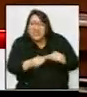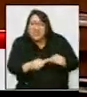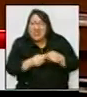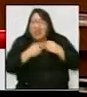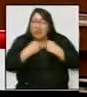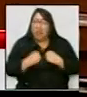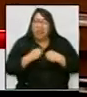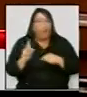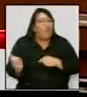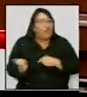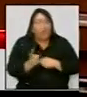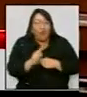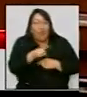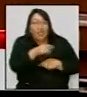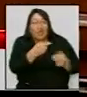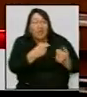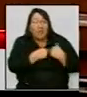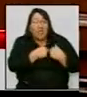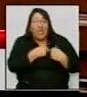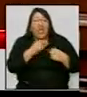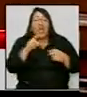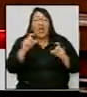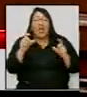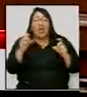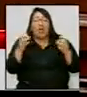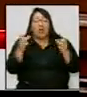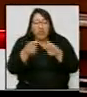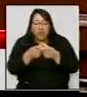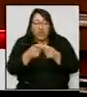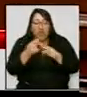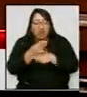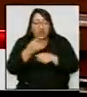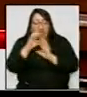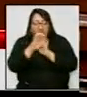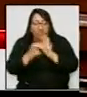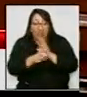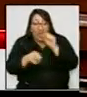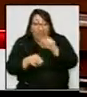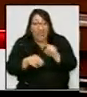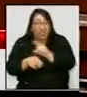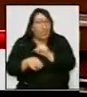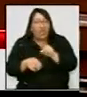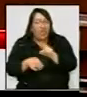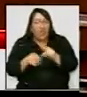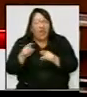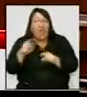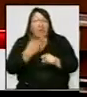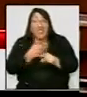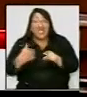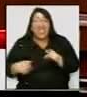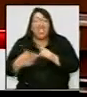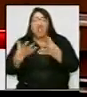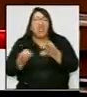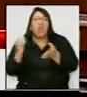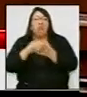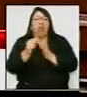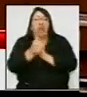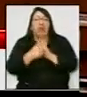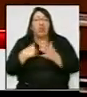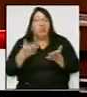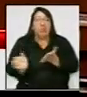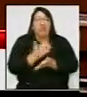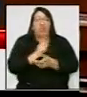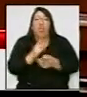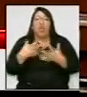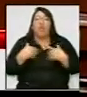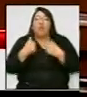responsabilidad es de la Subcomisión de Acusaciones Constitucionales. El señor Segura no le dio la gana de agendar el tema, presidente, desde